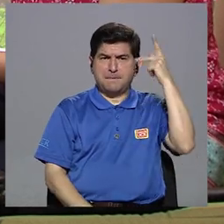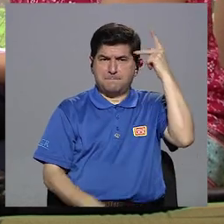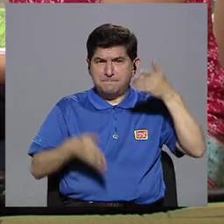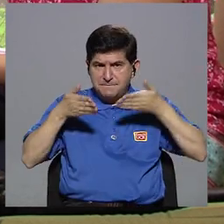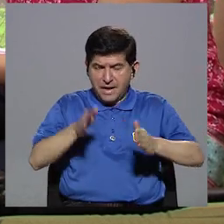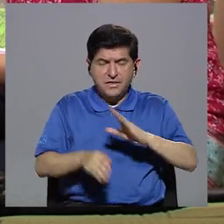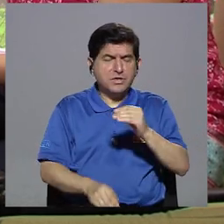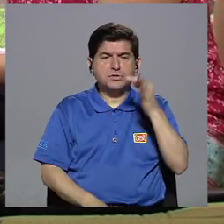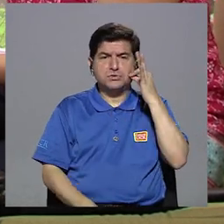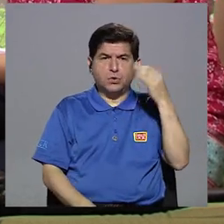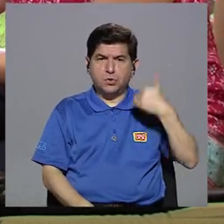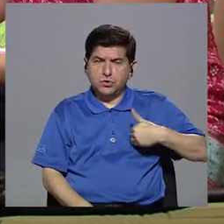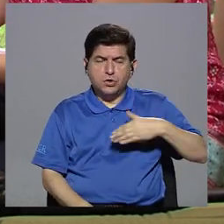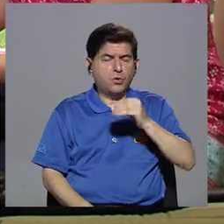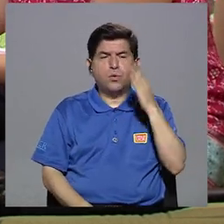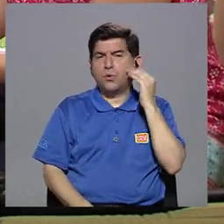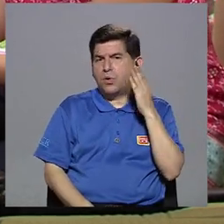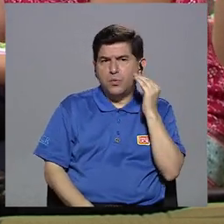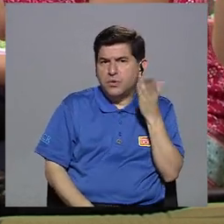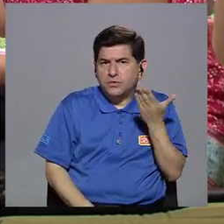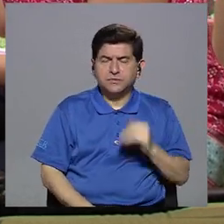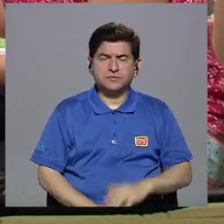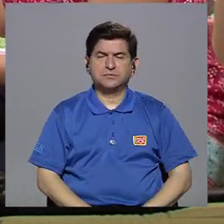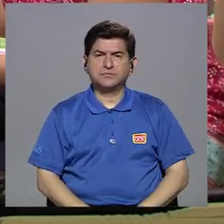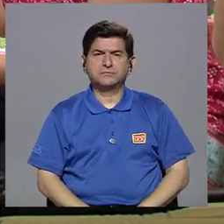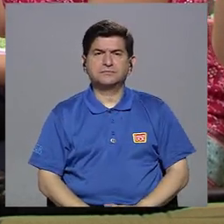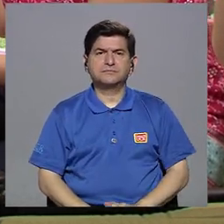padres a hijos o puede ser un tío un abuelito